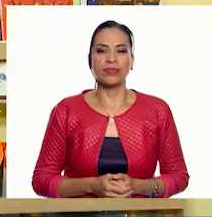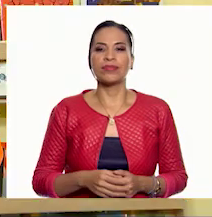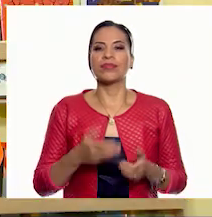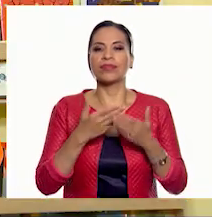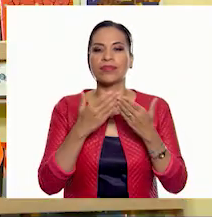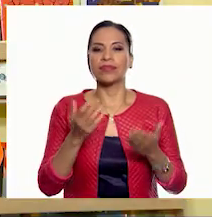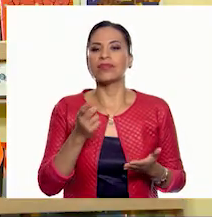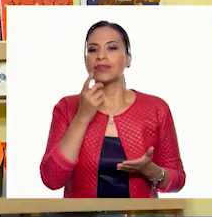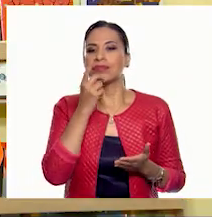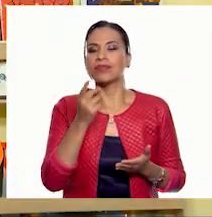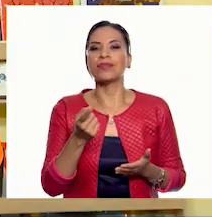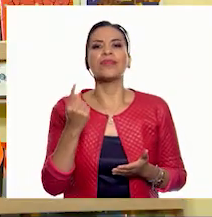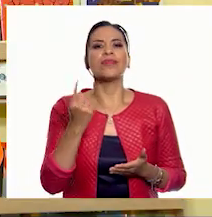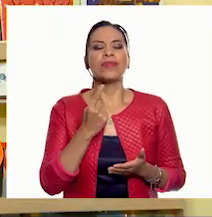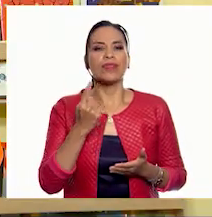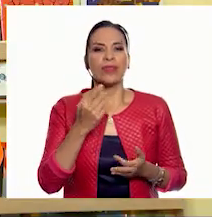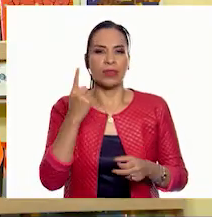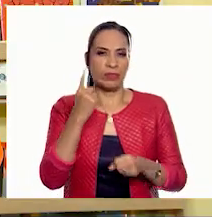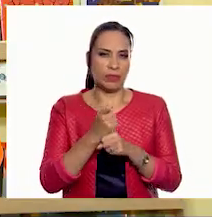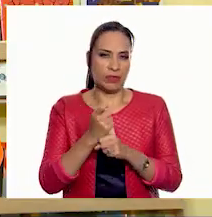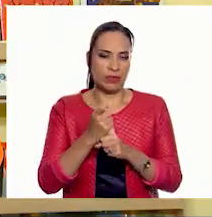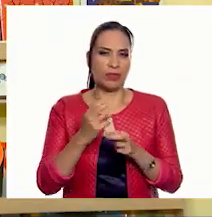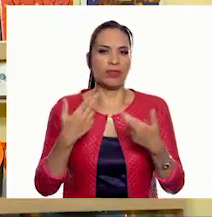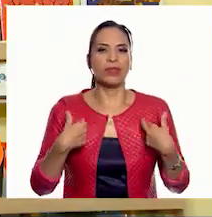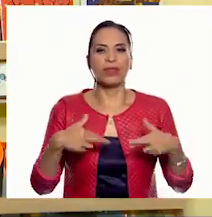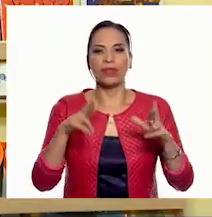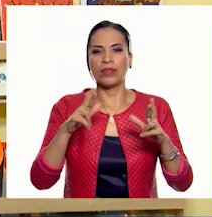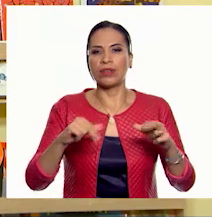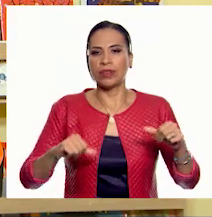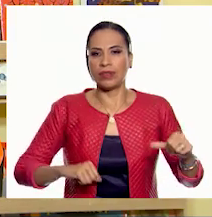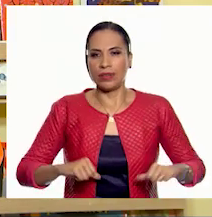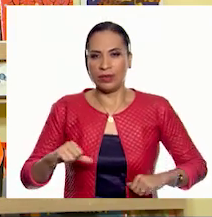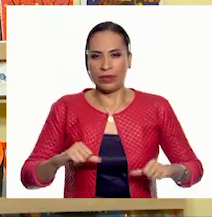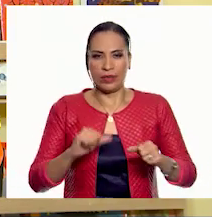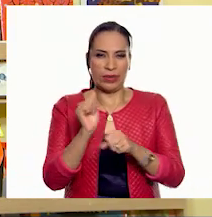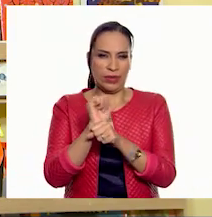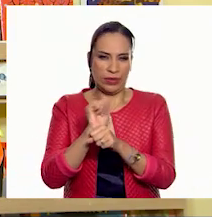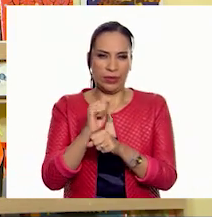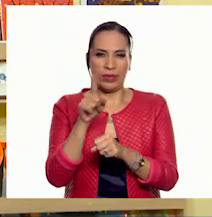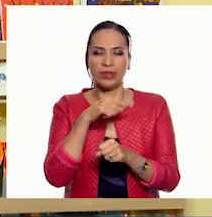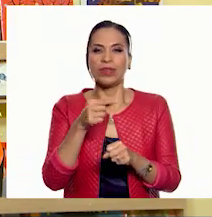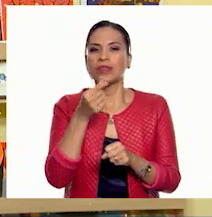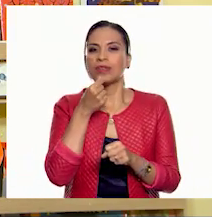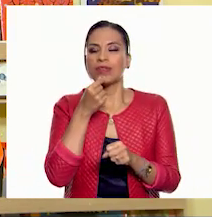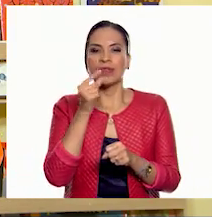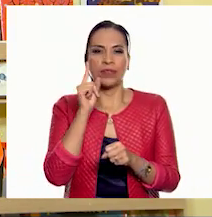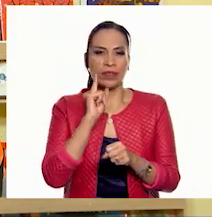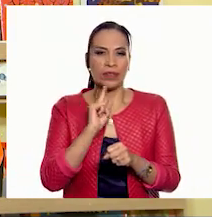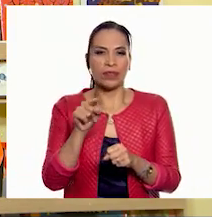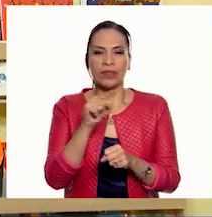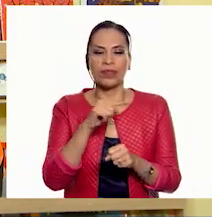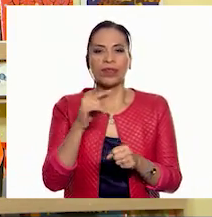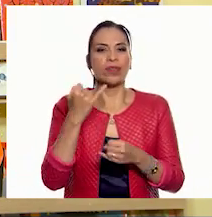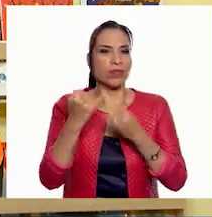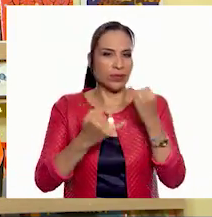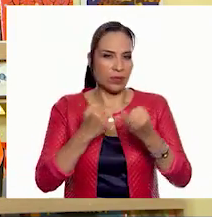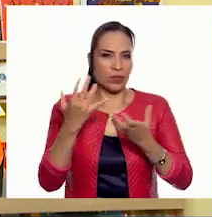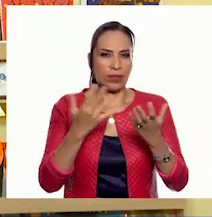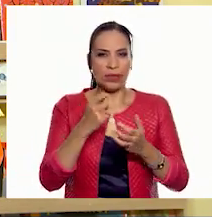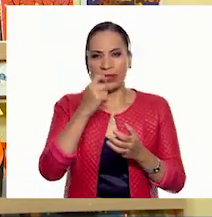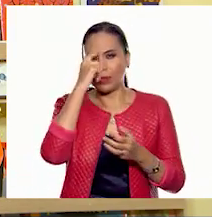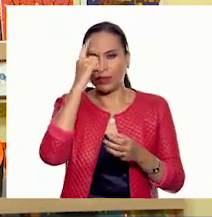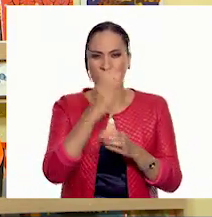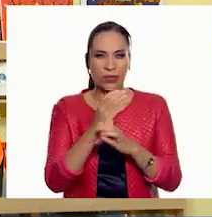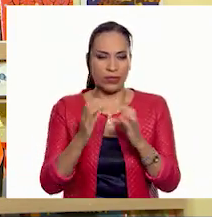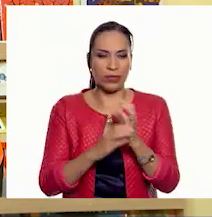Ahora está diciendo que es la primera representación artística de las niñas y los niños, que es creado al jugar o